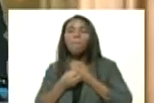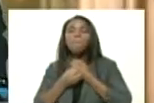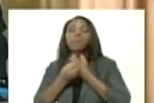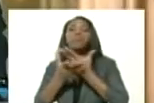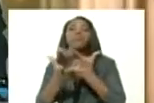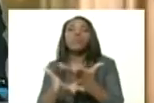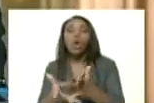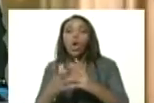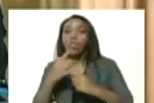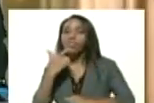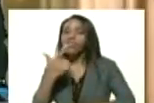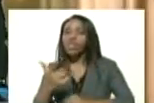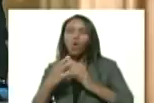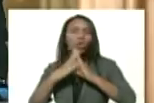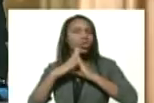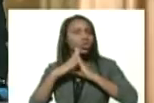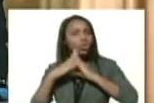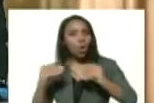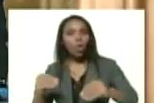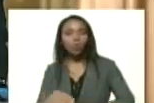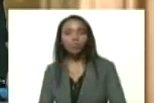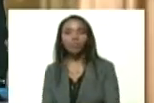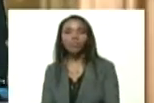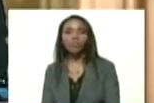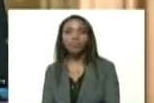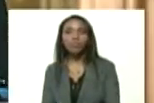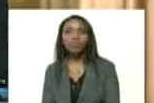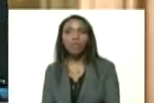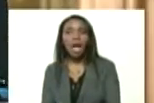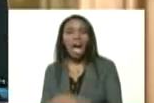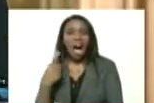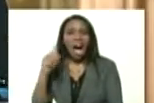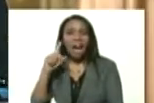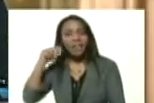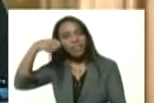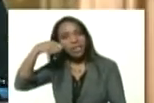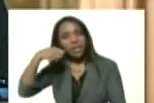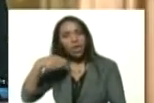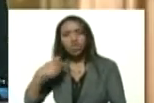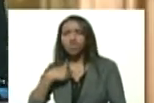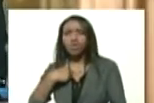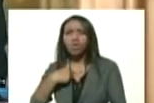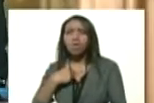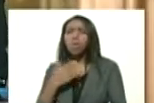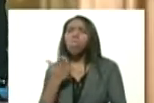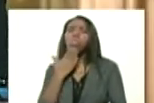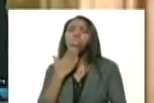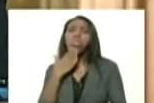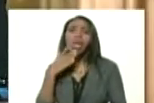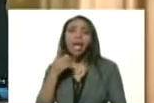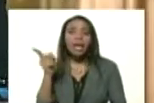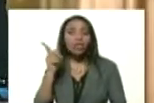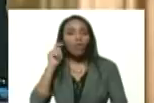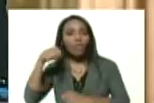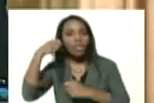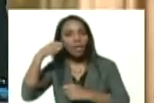lo dijo todo ahí están los vídeos yo no los voy a aburrir con esos vídeos